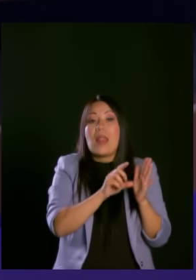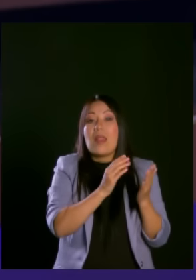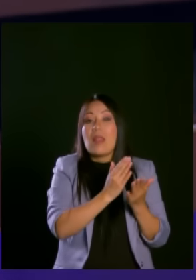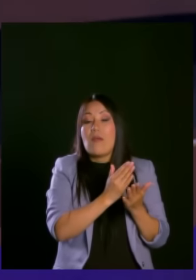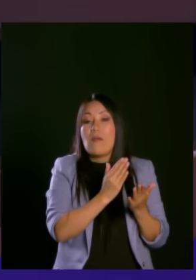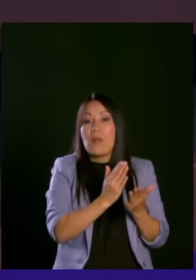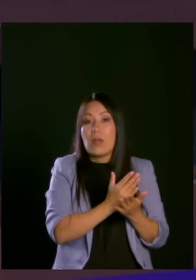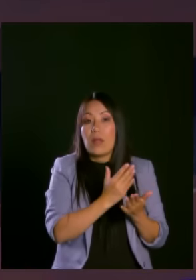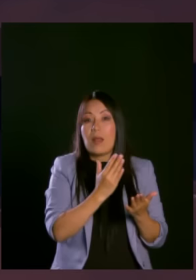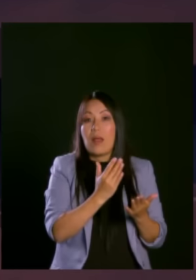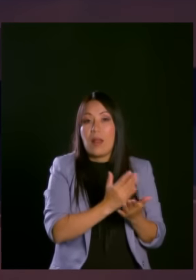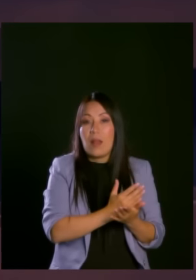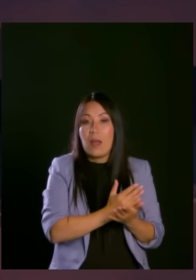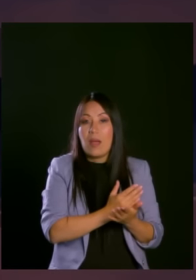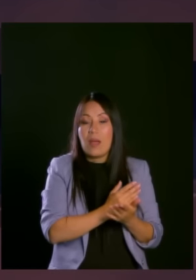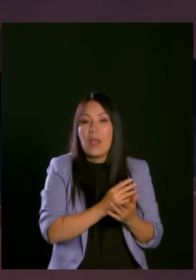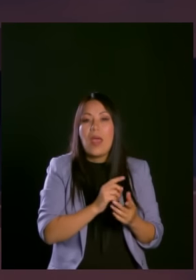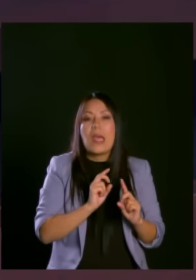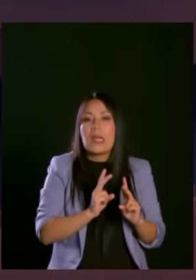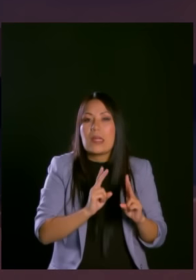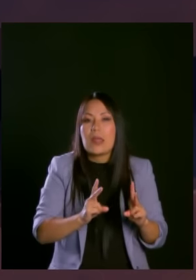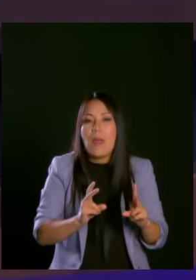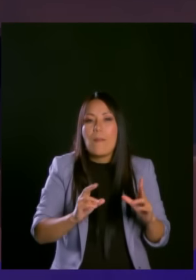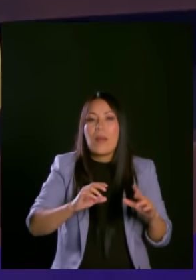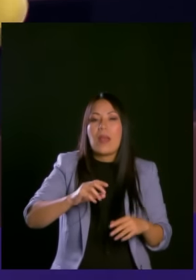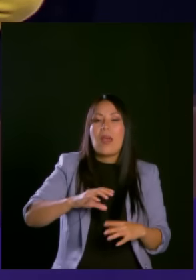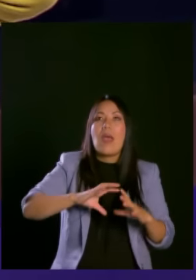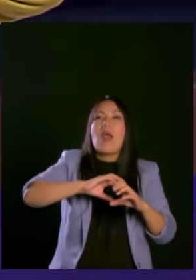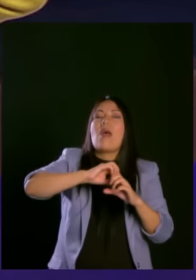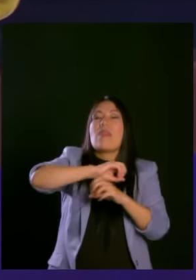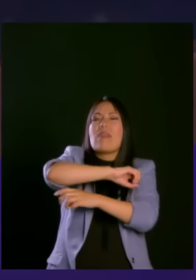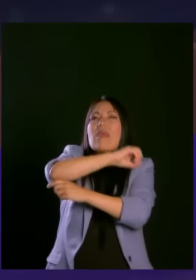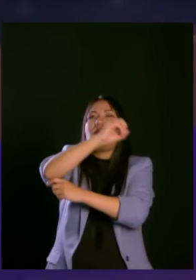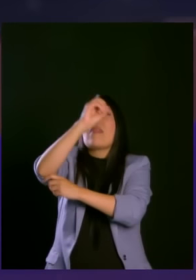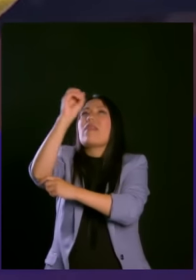a él. Ahora ponga atención aquí. Digan conmigo todos fuerte: boca.